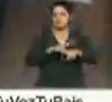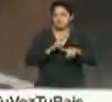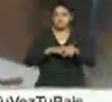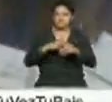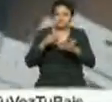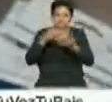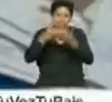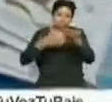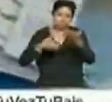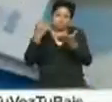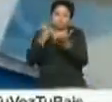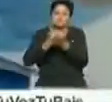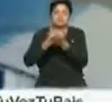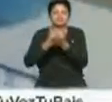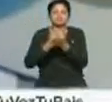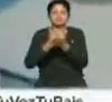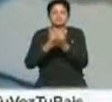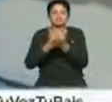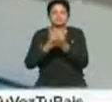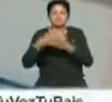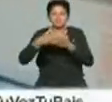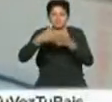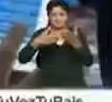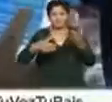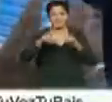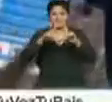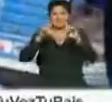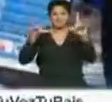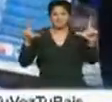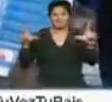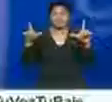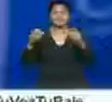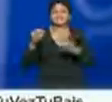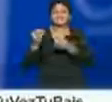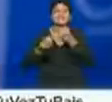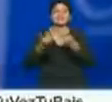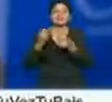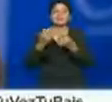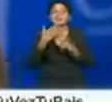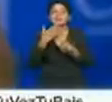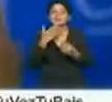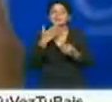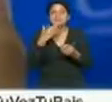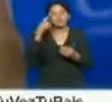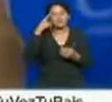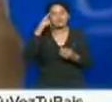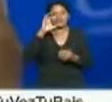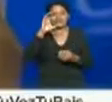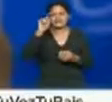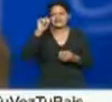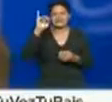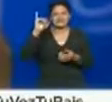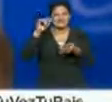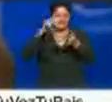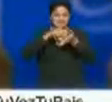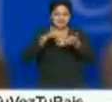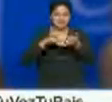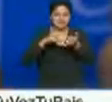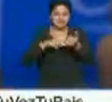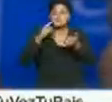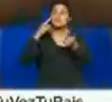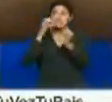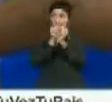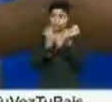certificación. La creación de esta certificación en línea nació de una propuesta realizada por la CNT a la cooperación alemana y con